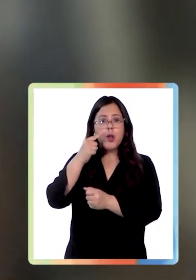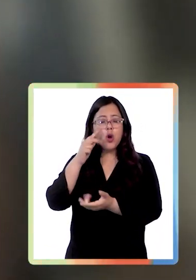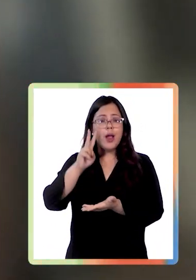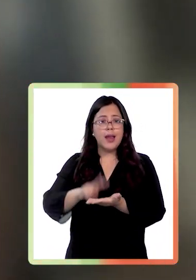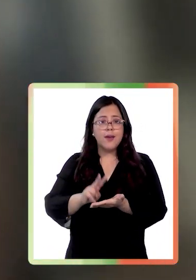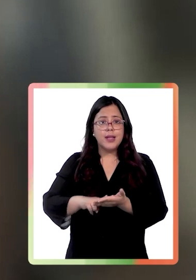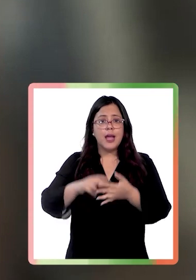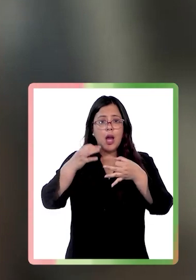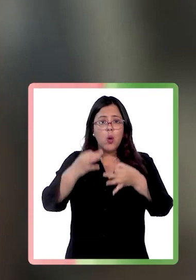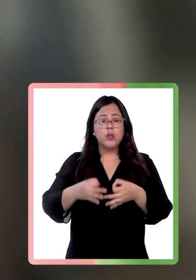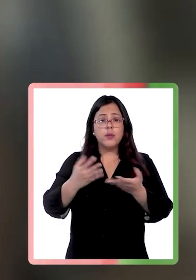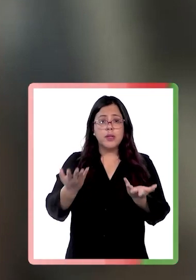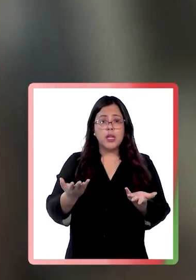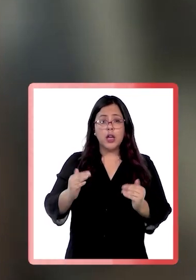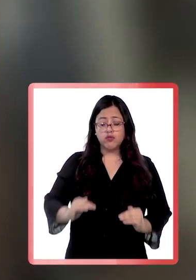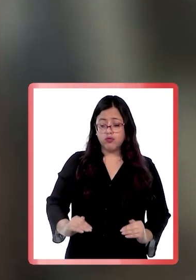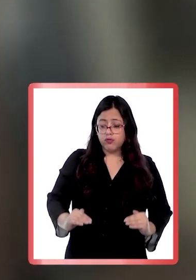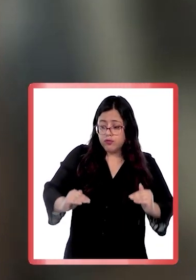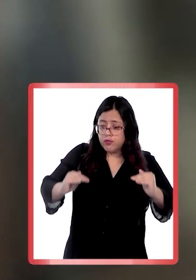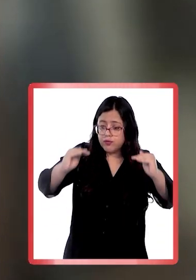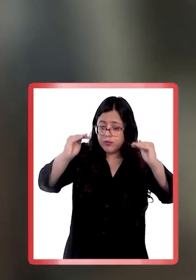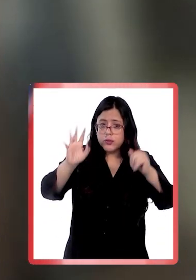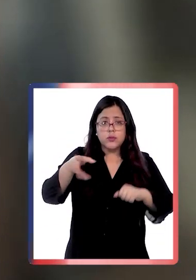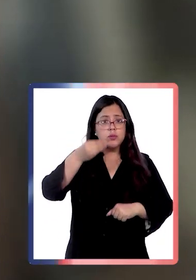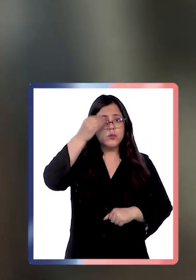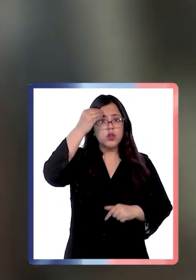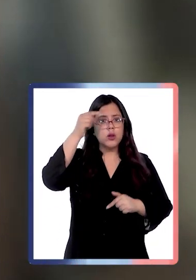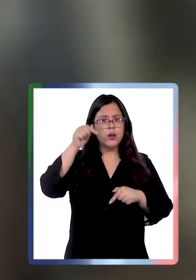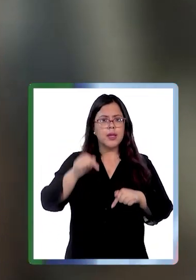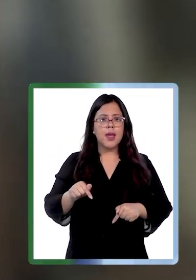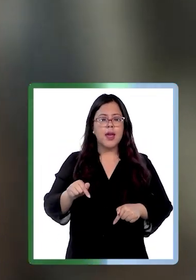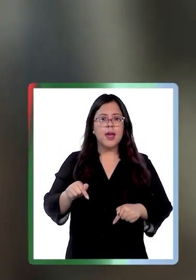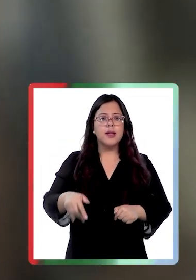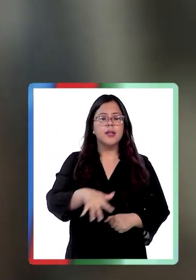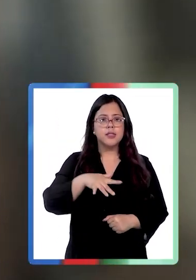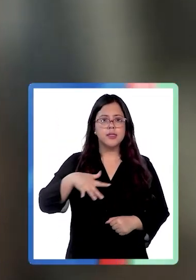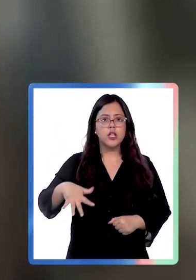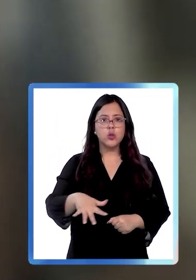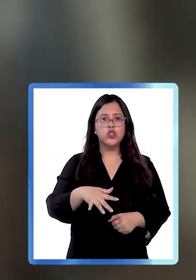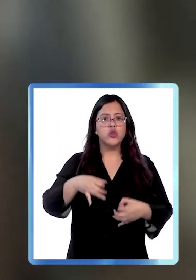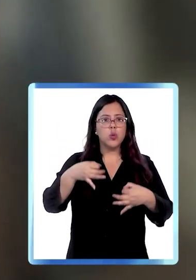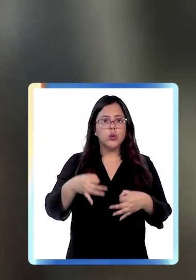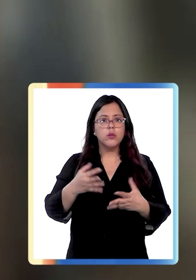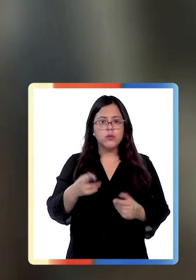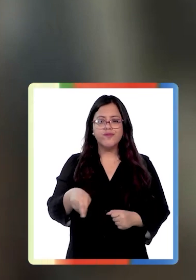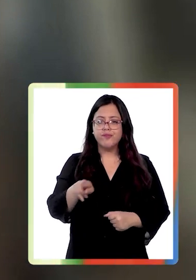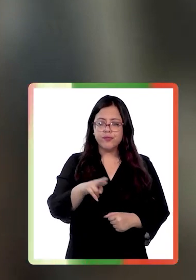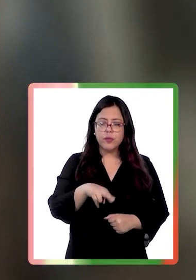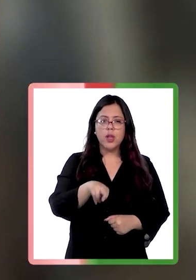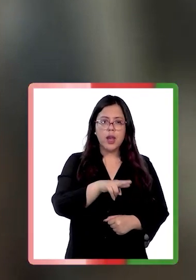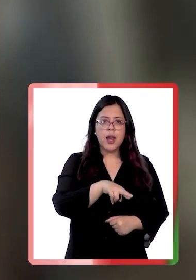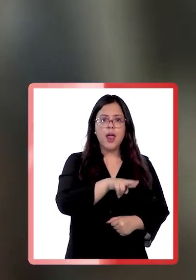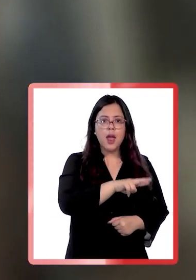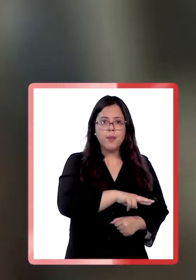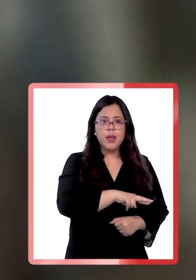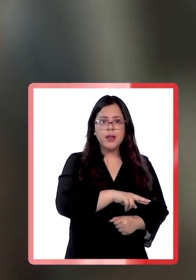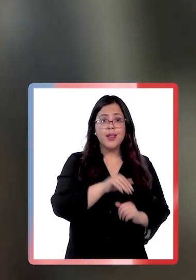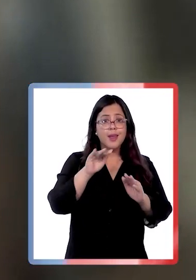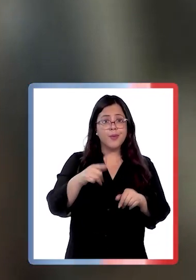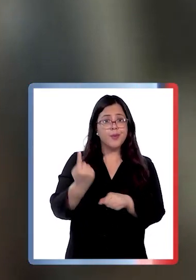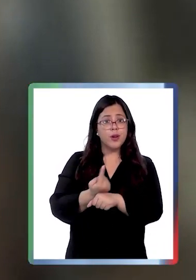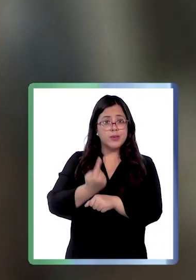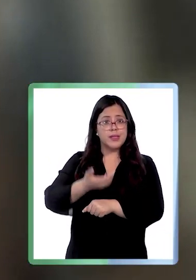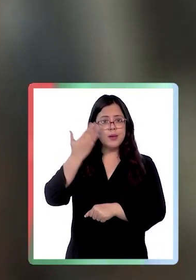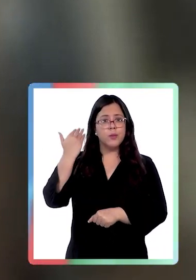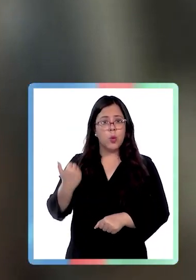compañeros. Pero la verdad es que cuando van creciendo nos empezamos a dar cuenta que este tipo de hechos empiezan a ocurrir muy